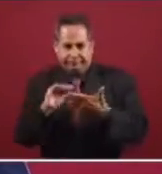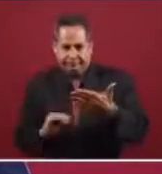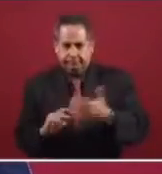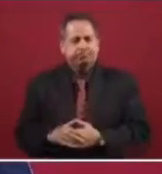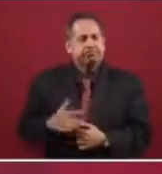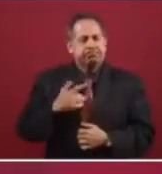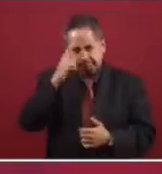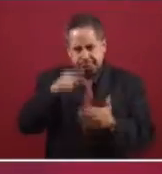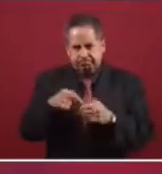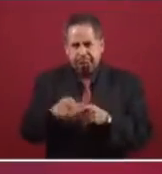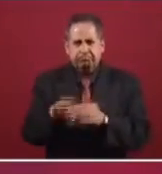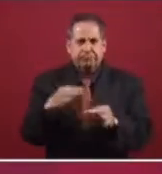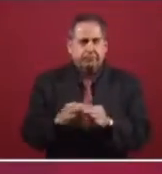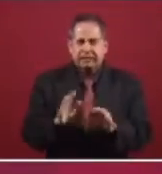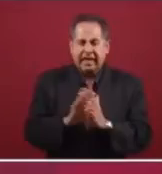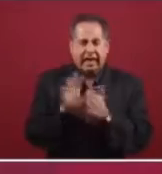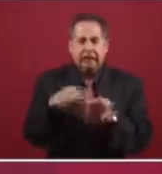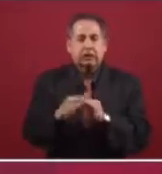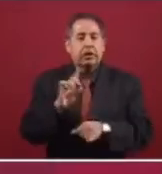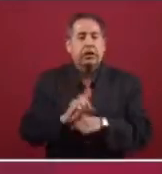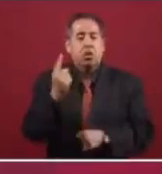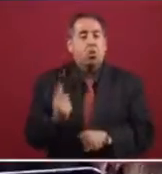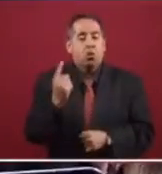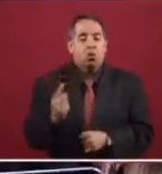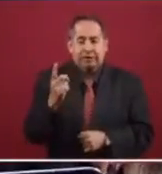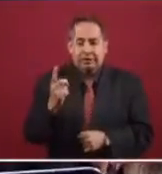economía moral, para el día 1 de diciembre.